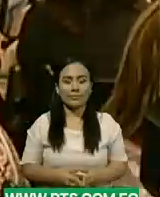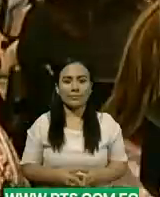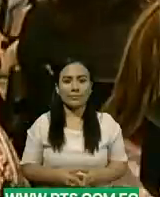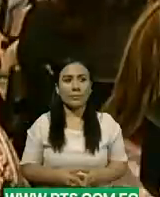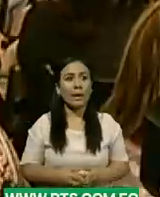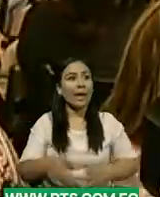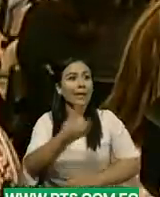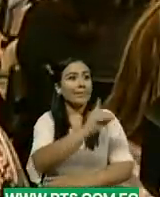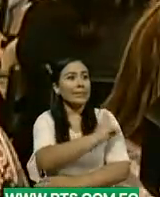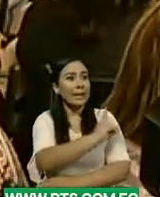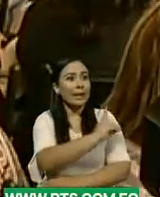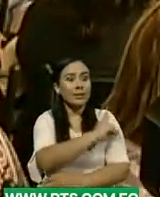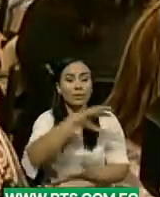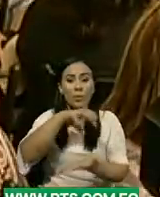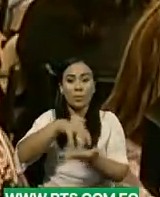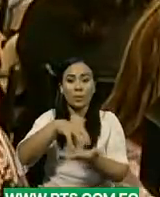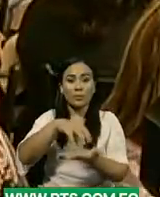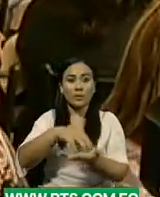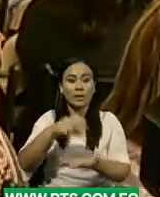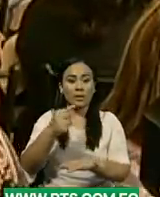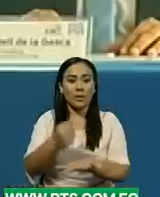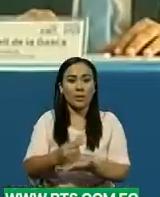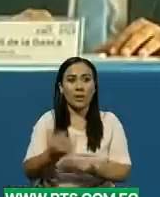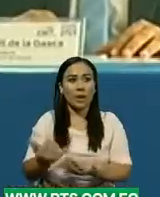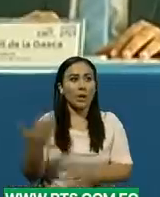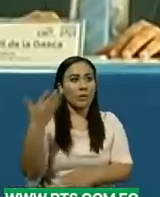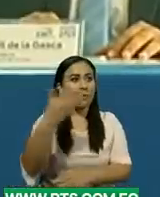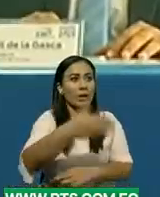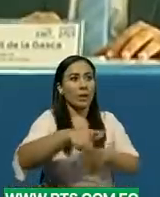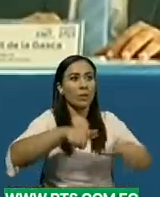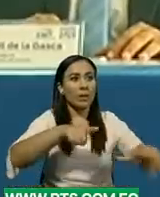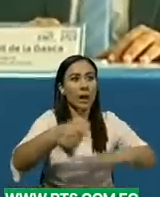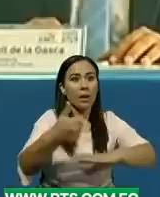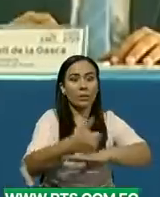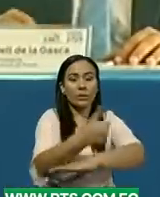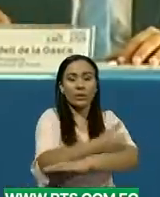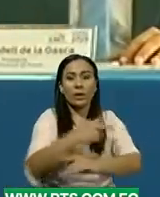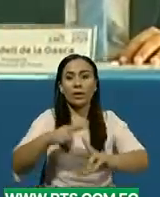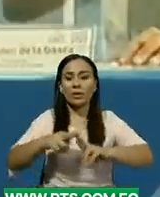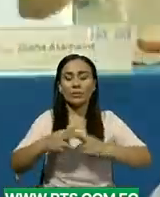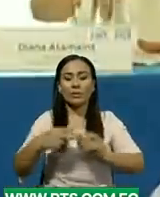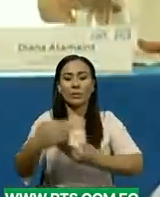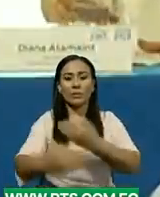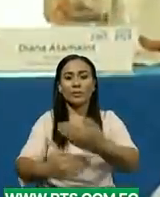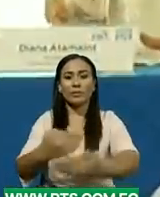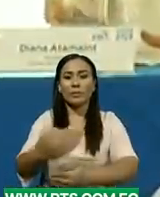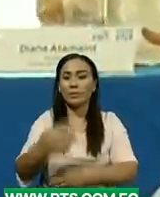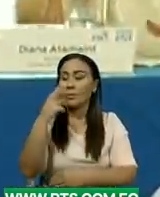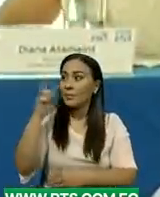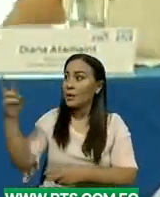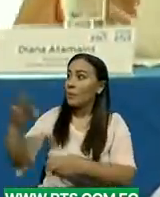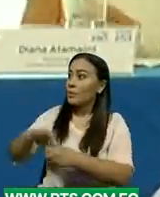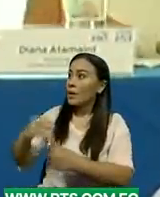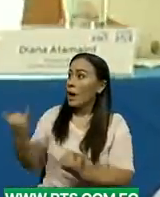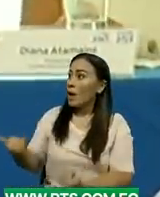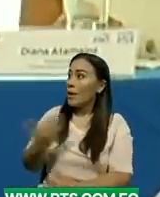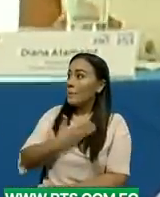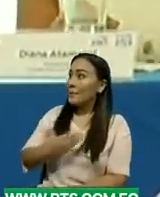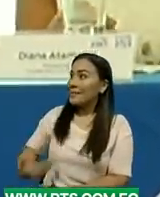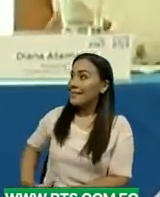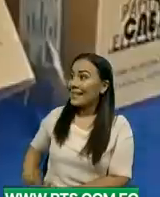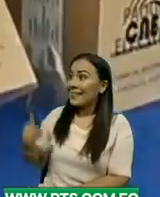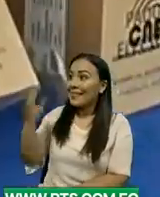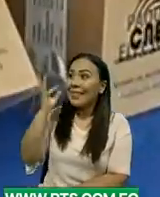La Delegación Provincial Electoral de Guayas fue el sitio donde las autoridades iniciaron el proceso de voto en casa. Aquí la presidenta del Consejo